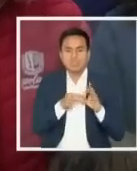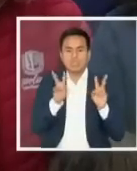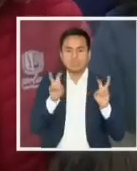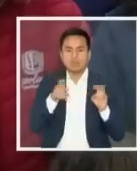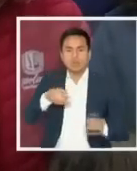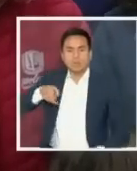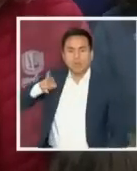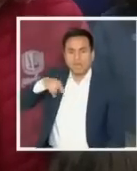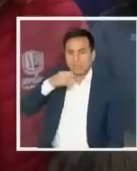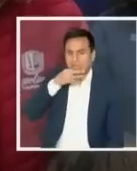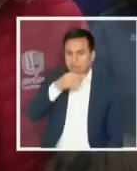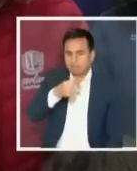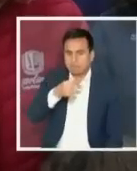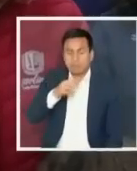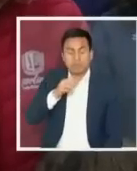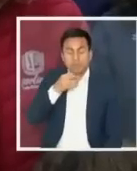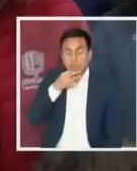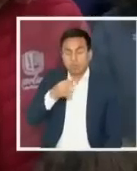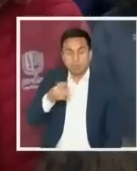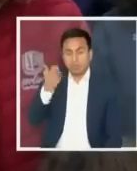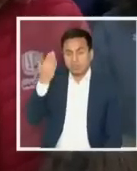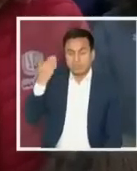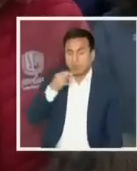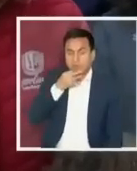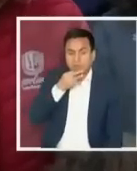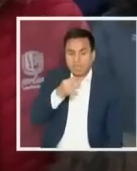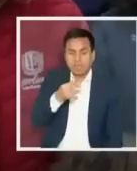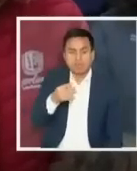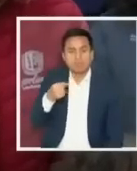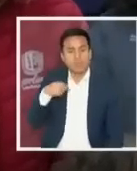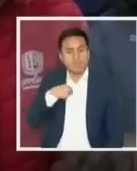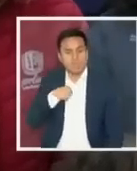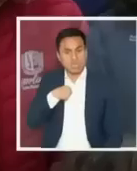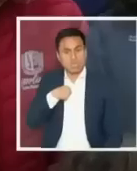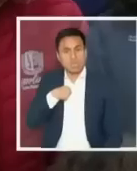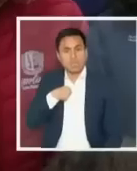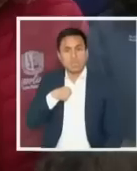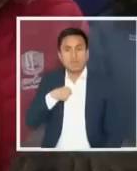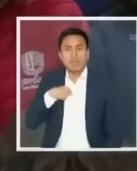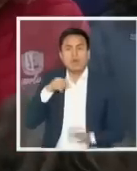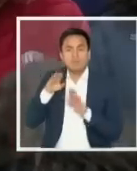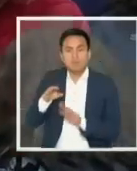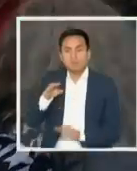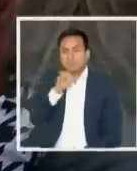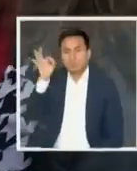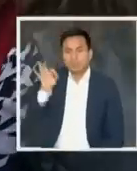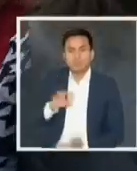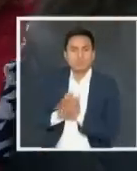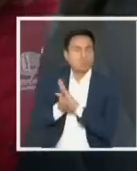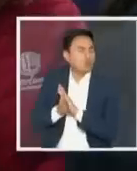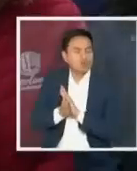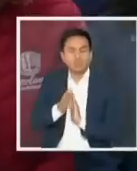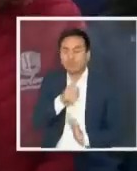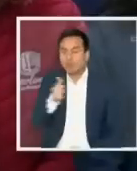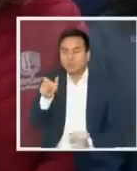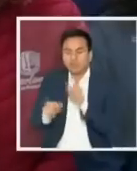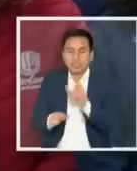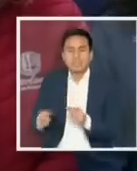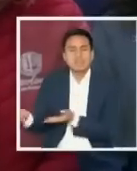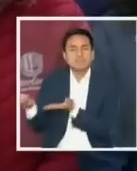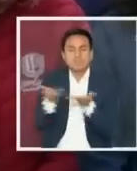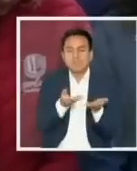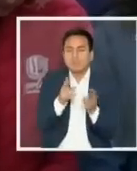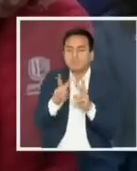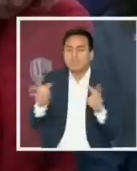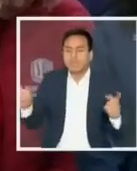deber, ¿cuáles serían las consecuencias más graves? Por lo demás, en lo político, una acusación constitucional. En este caso, porque estamos hablando de